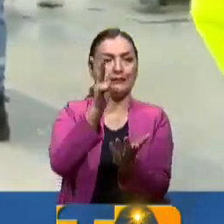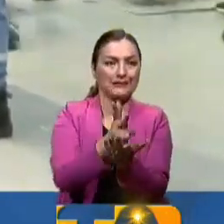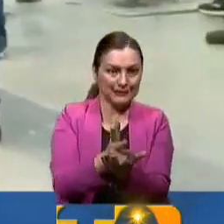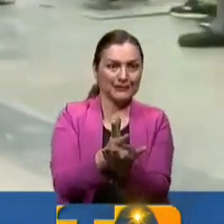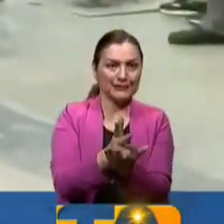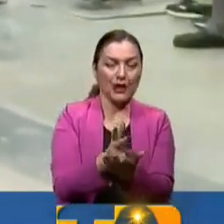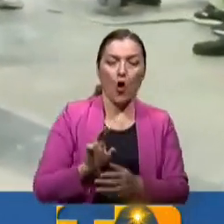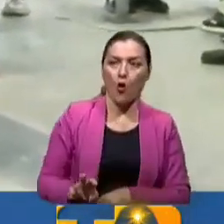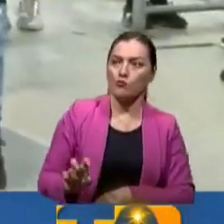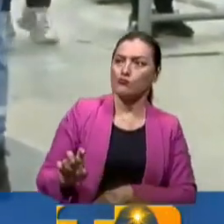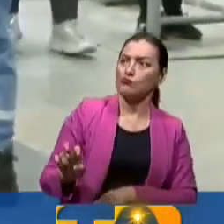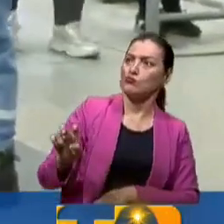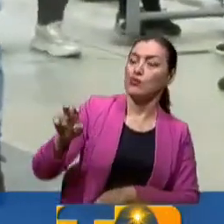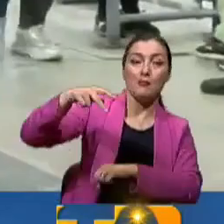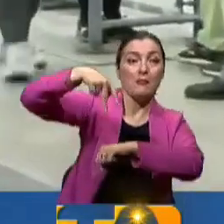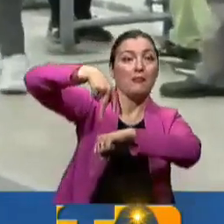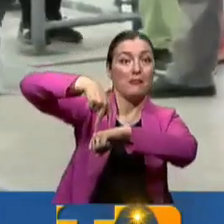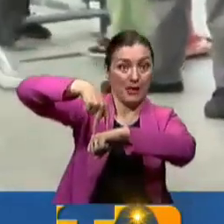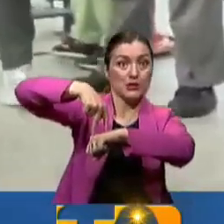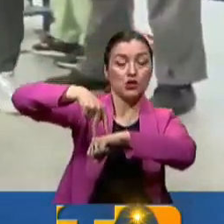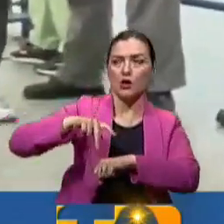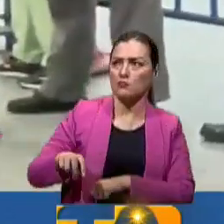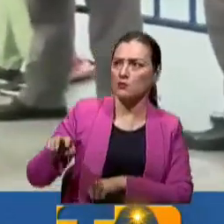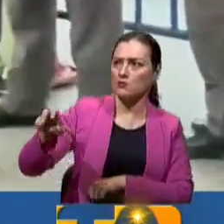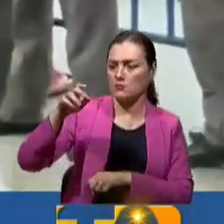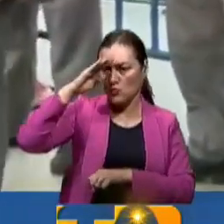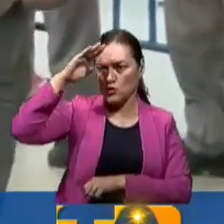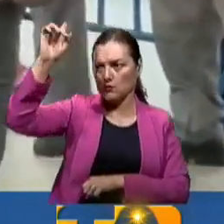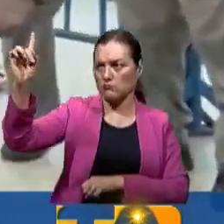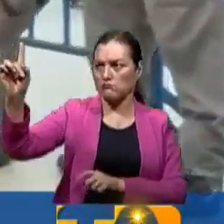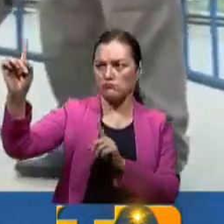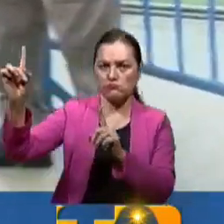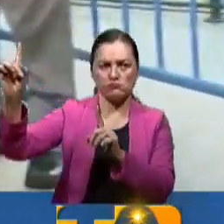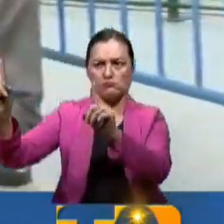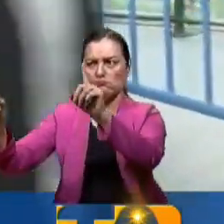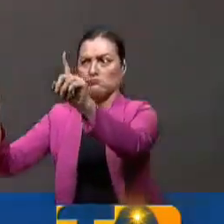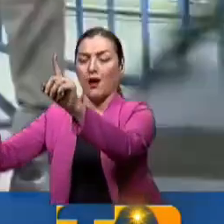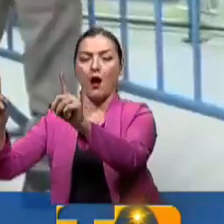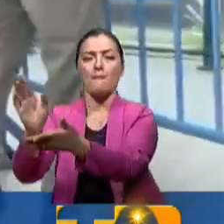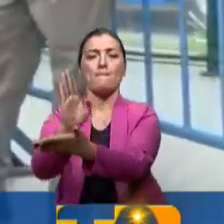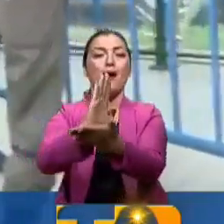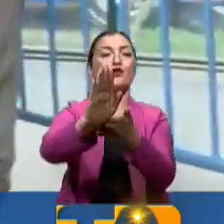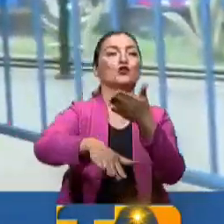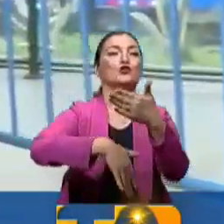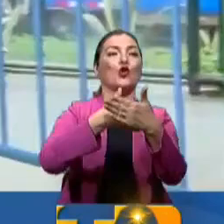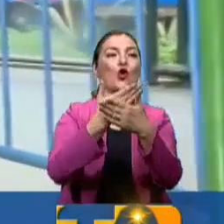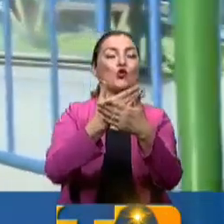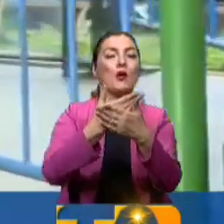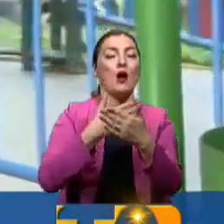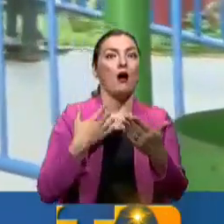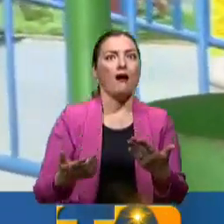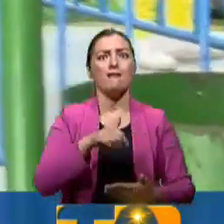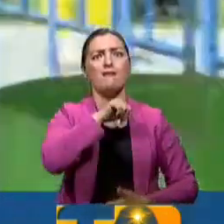las escalinatas hacia el Panecillo, y el patrullaje preventivo en todos los barrios, que ha logrado disminuir el delito. Todo